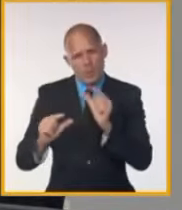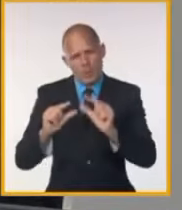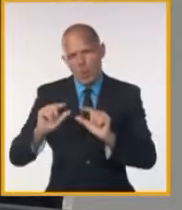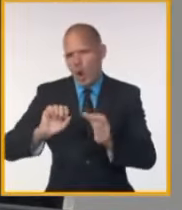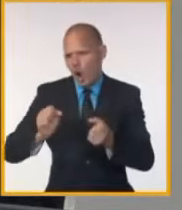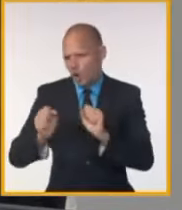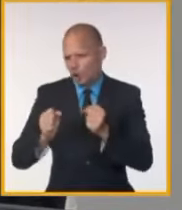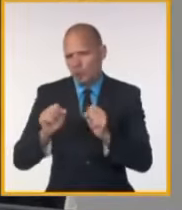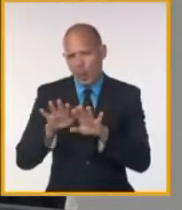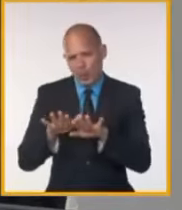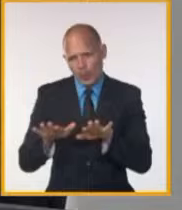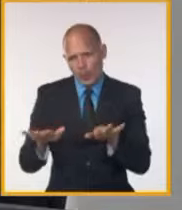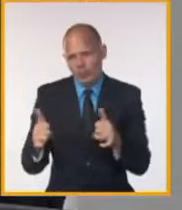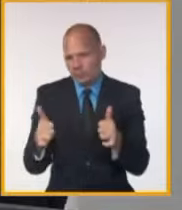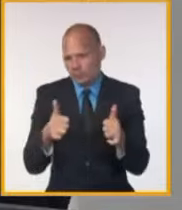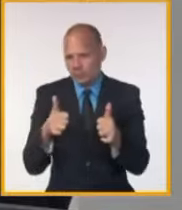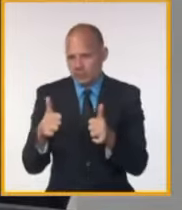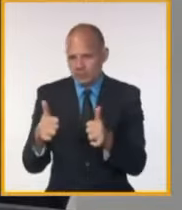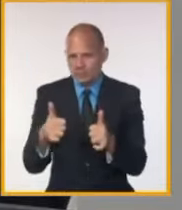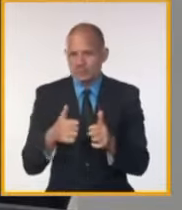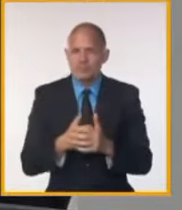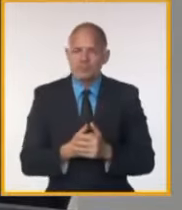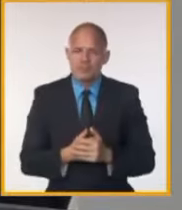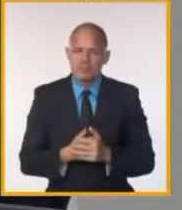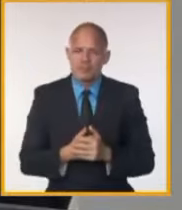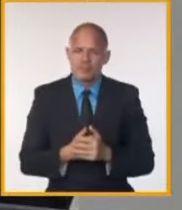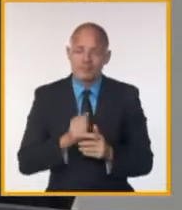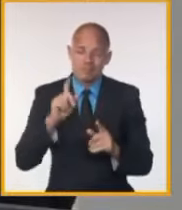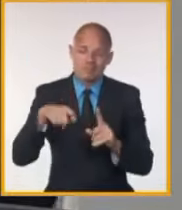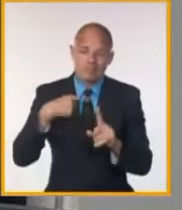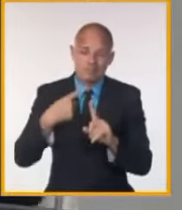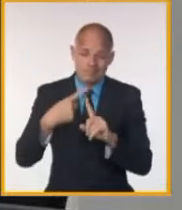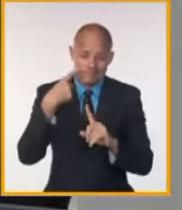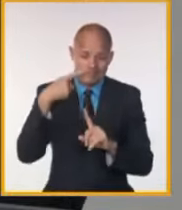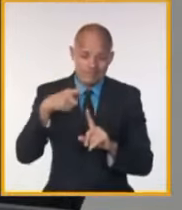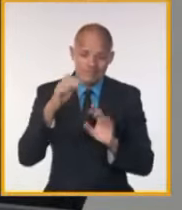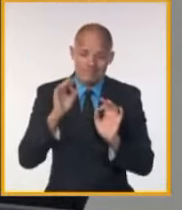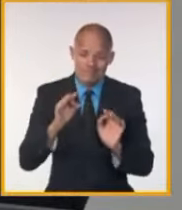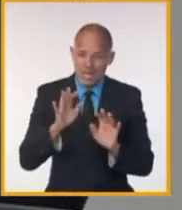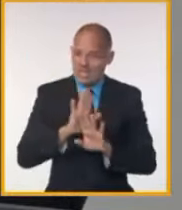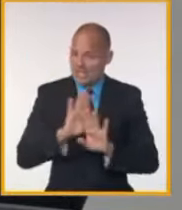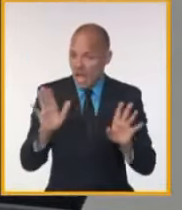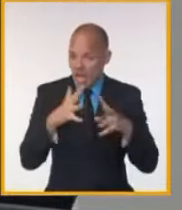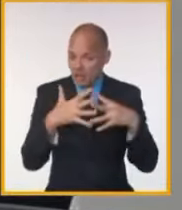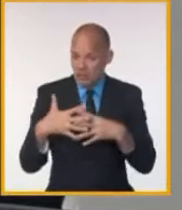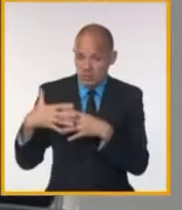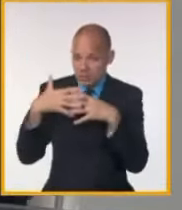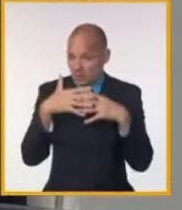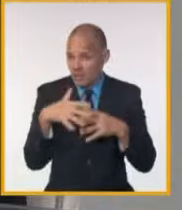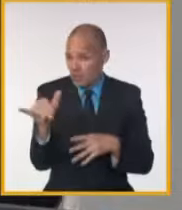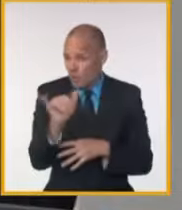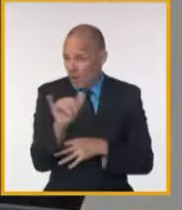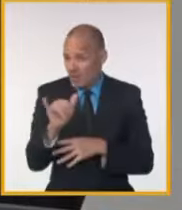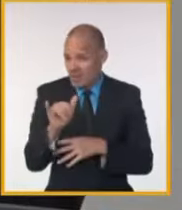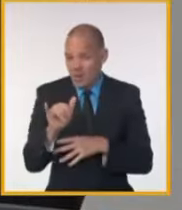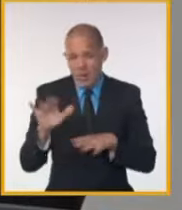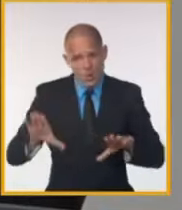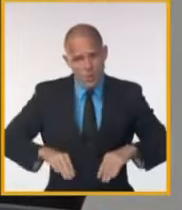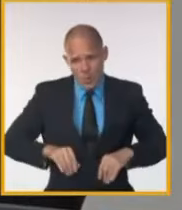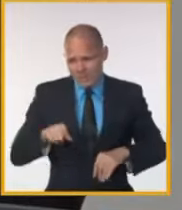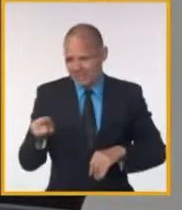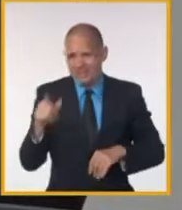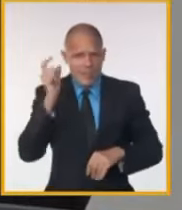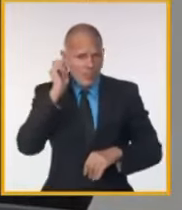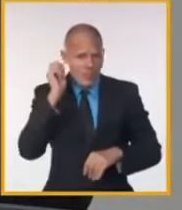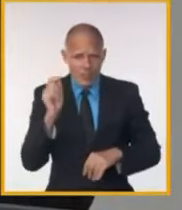parte evidente desde Estados Unidos que han abierto fuego no no está trascendiendo